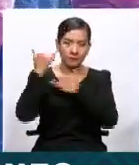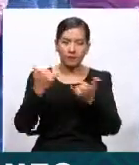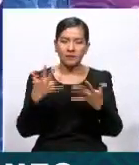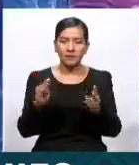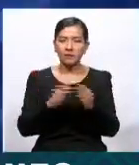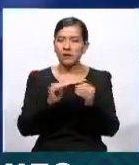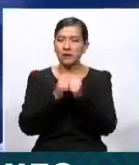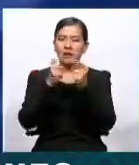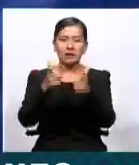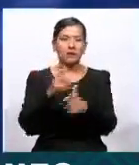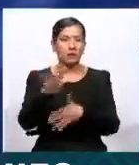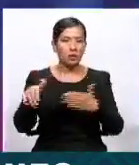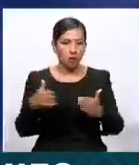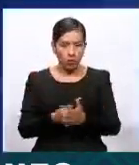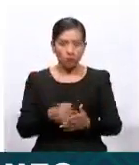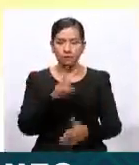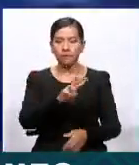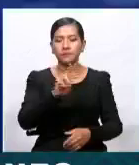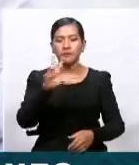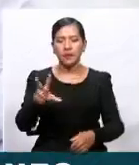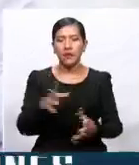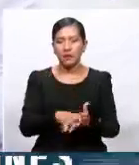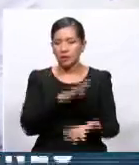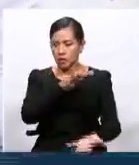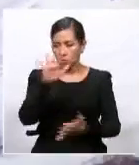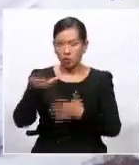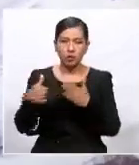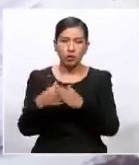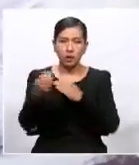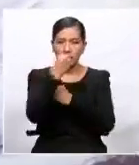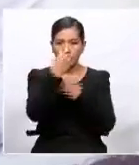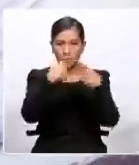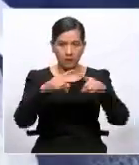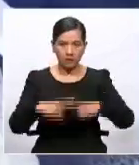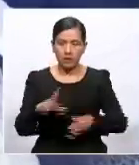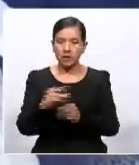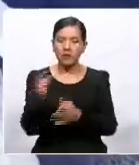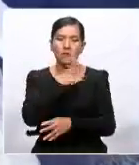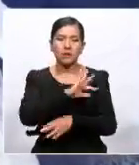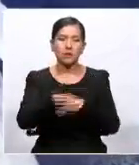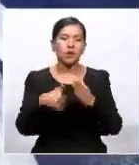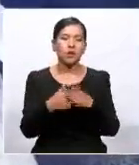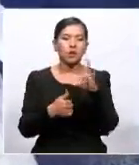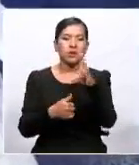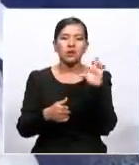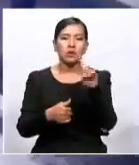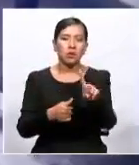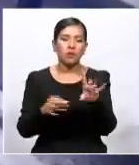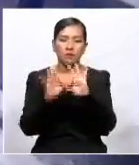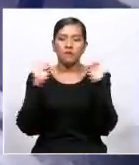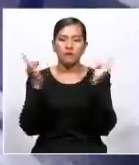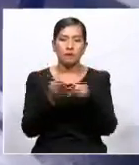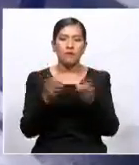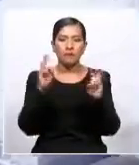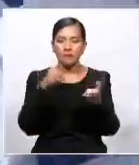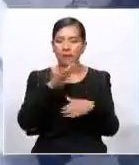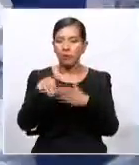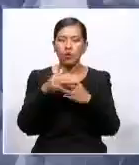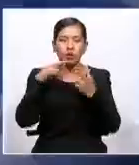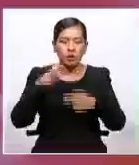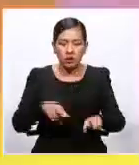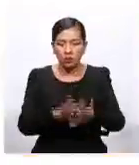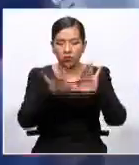de esta manera 23 toneladas de alimentos y favoreciendo a 701 familias que sufren los embates de las riadas.